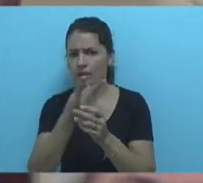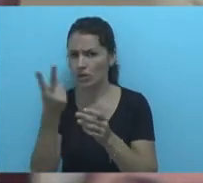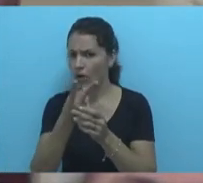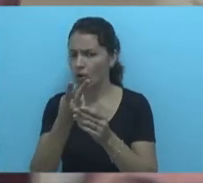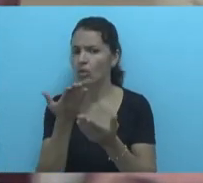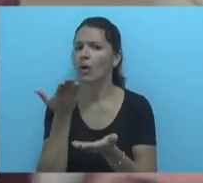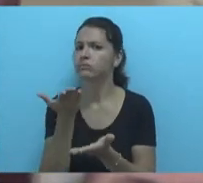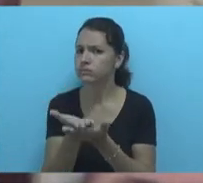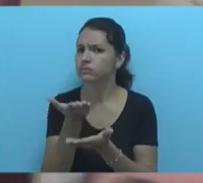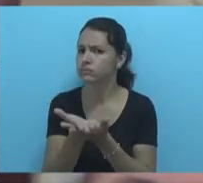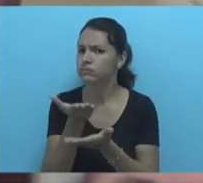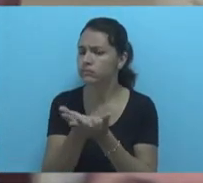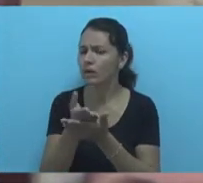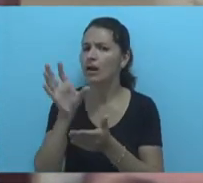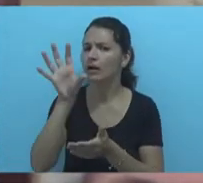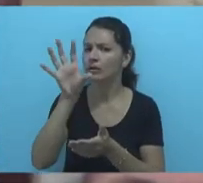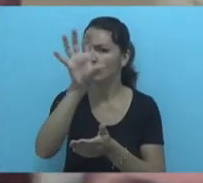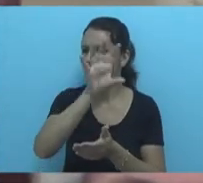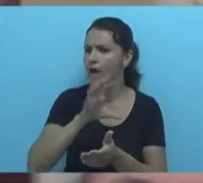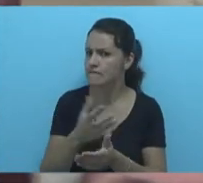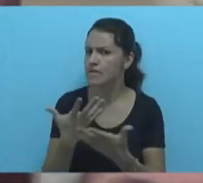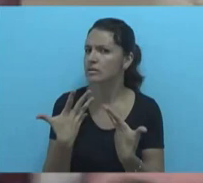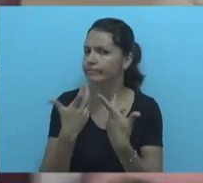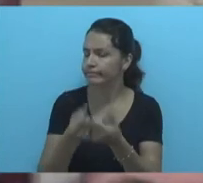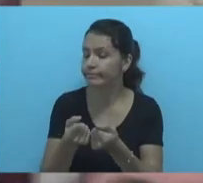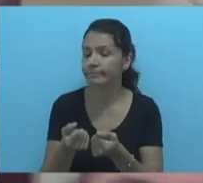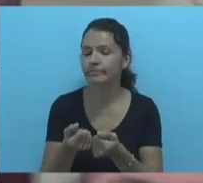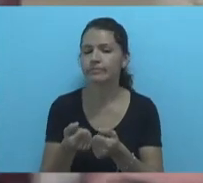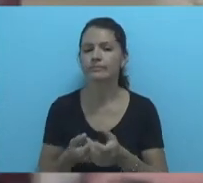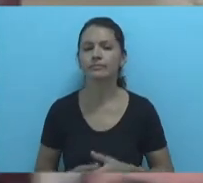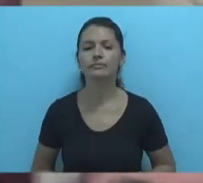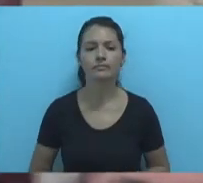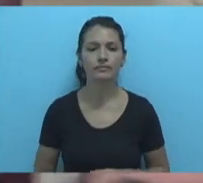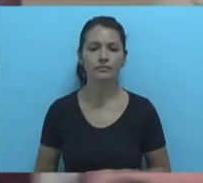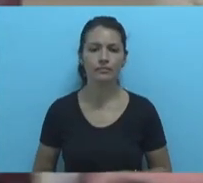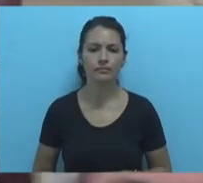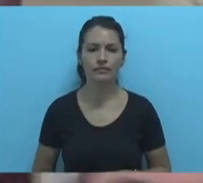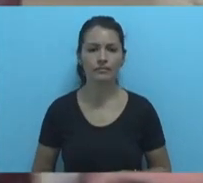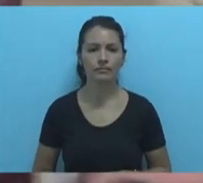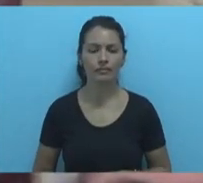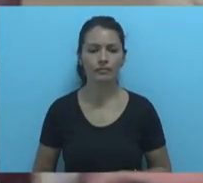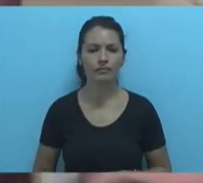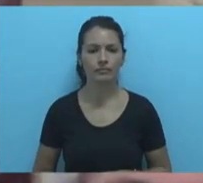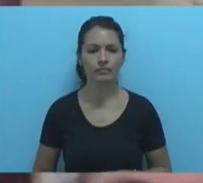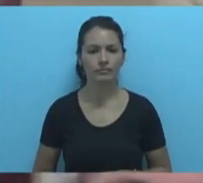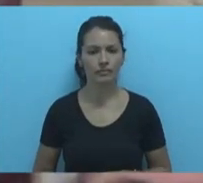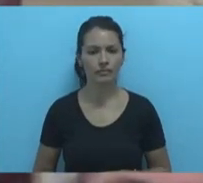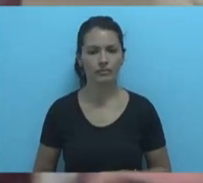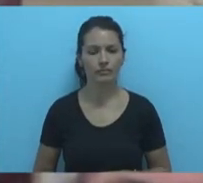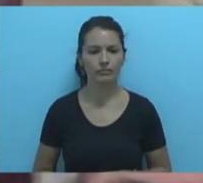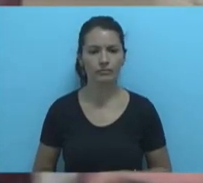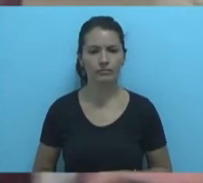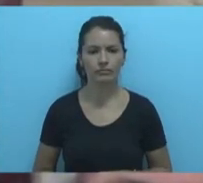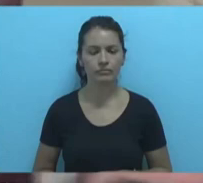reclamo de todas las provincias. Pero en este aspecto también tengo que decirlo, coincidiendo con lo que decía